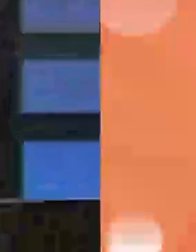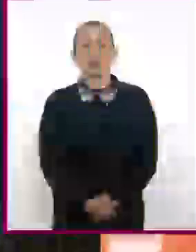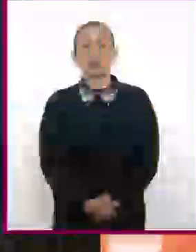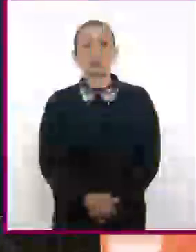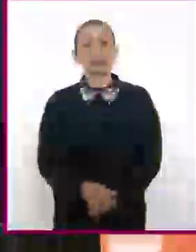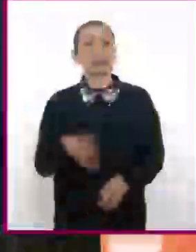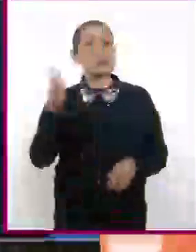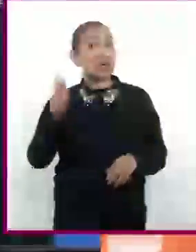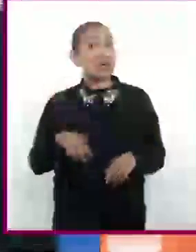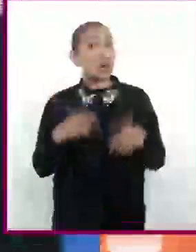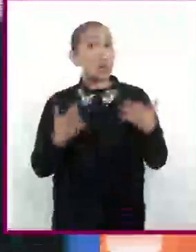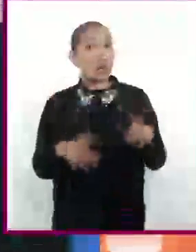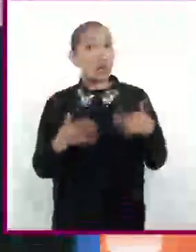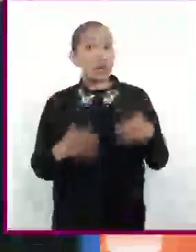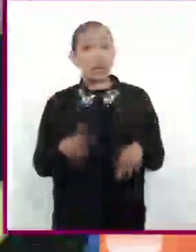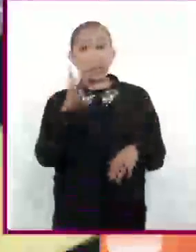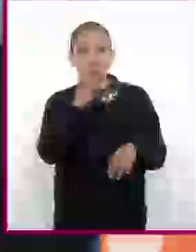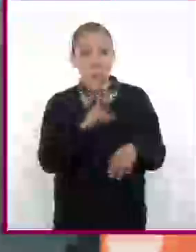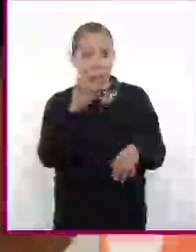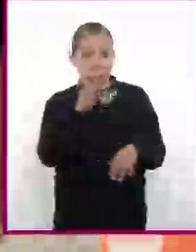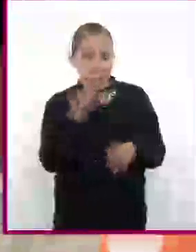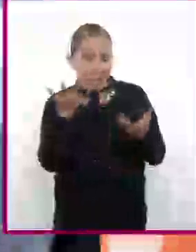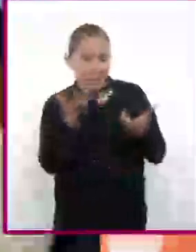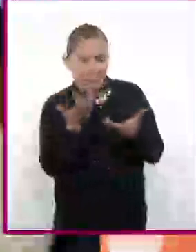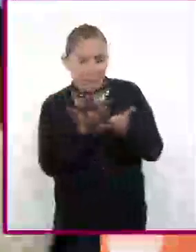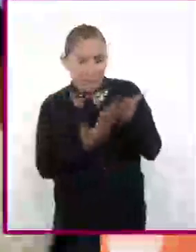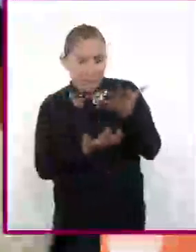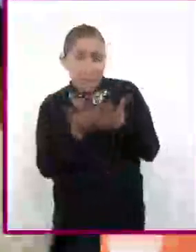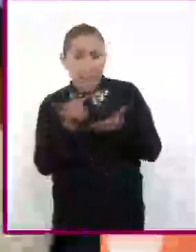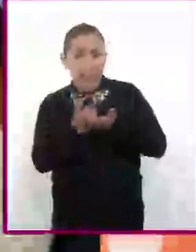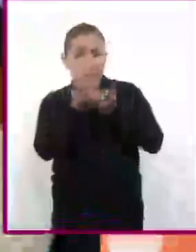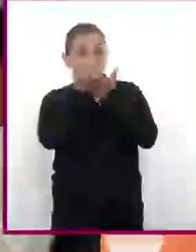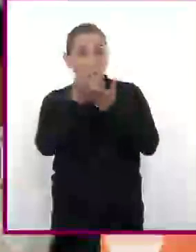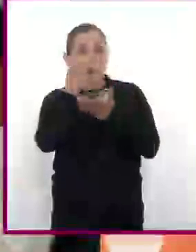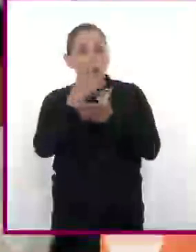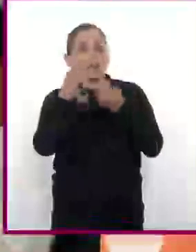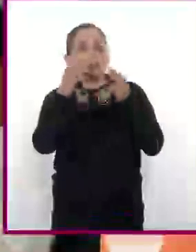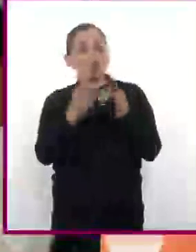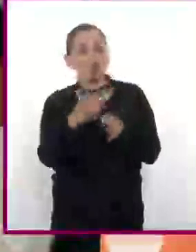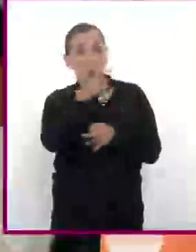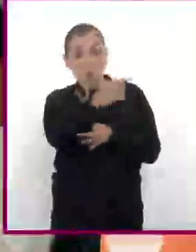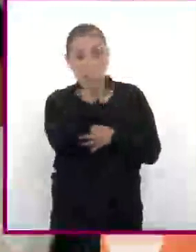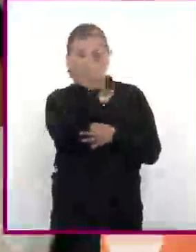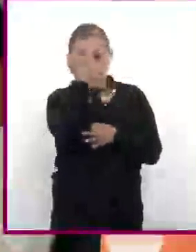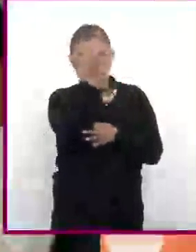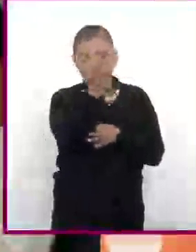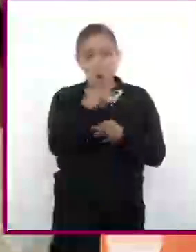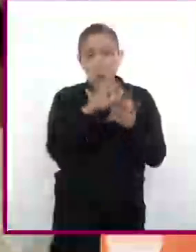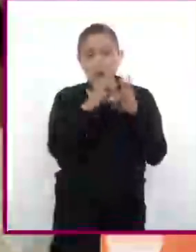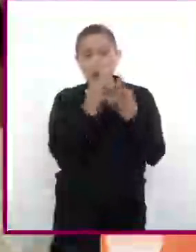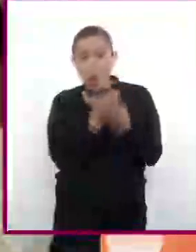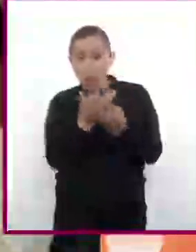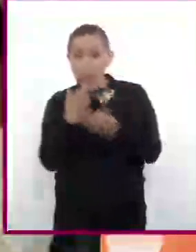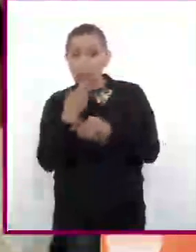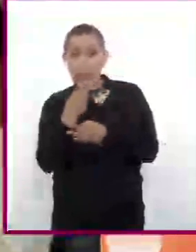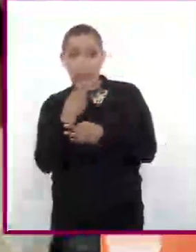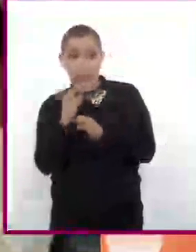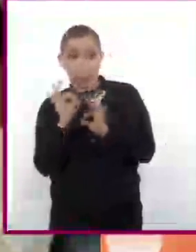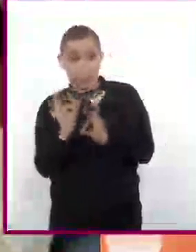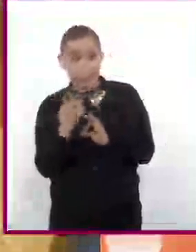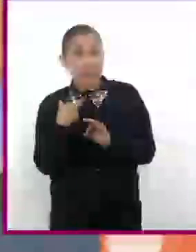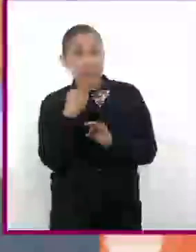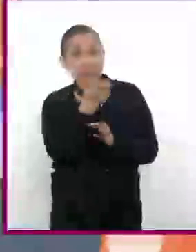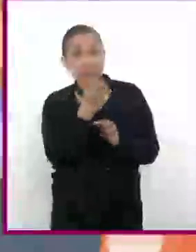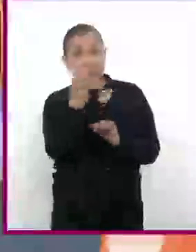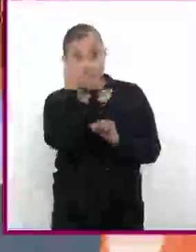No cabe duda de que la experimentación es una gran herramienta para comprobar si una teoría o un modelo funcionan. Si el